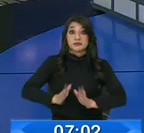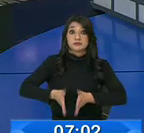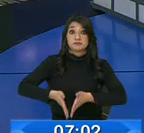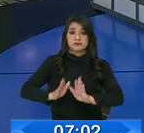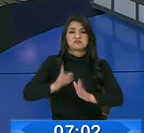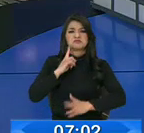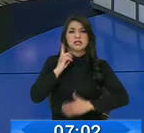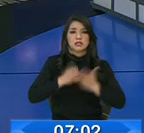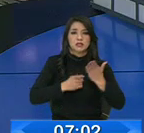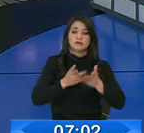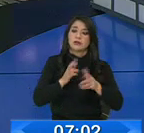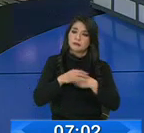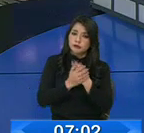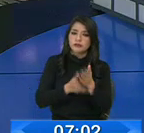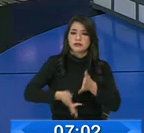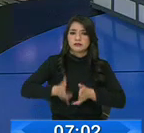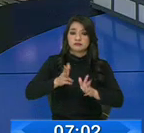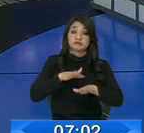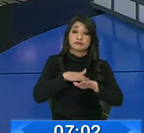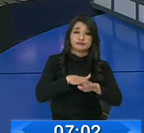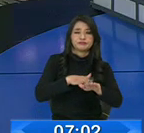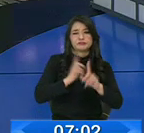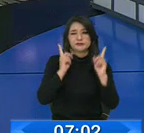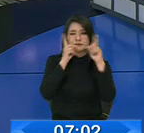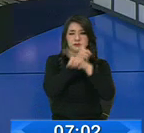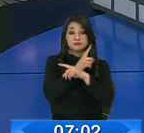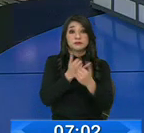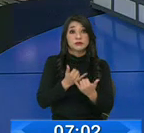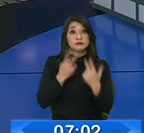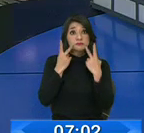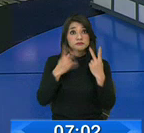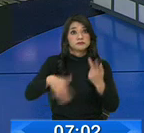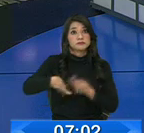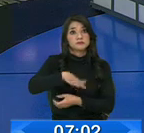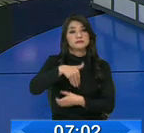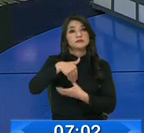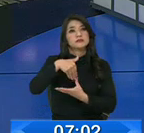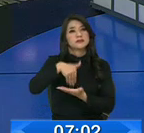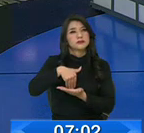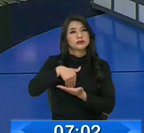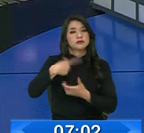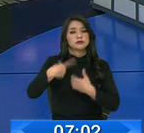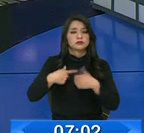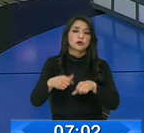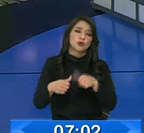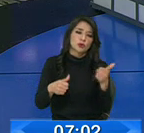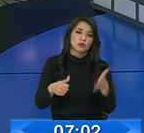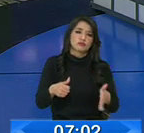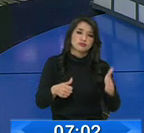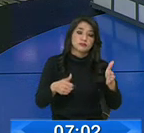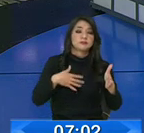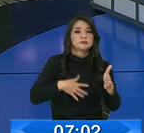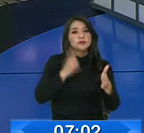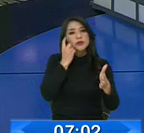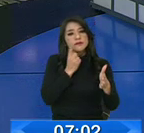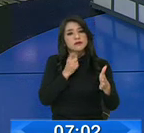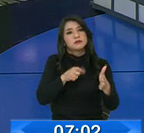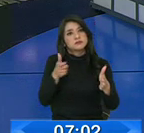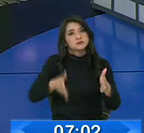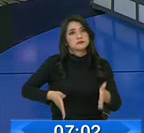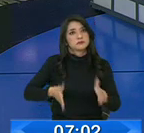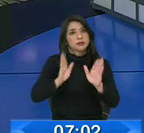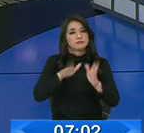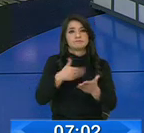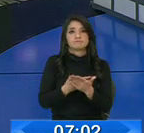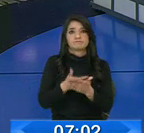para utilizar y no caer en el tráfico que está a este momento en el centro de la ciudad. Tome la Simón Bolívar u otras vías alternas para que sí llegue